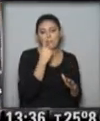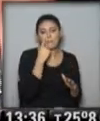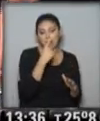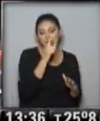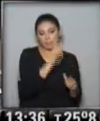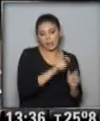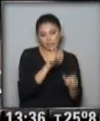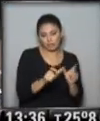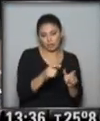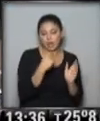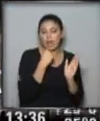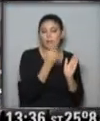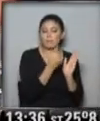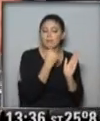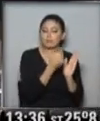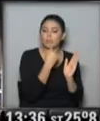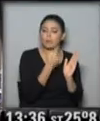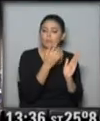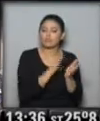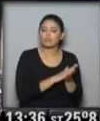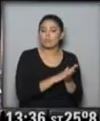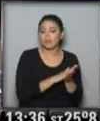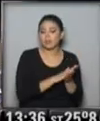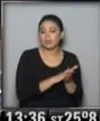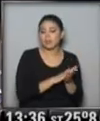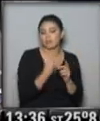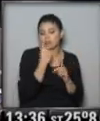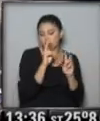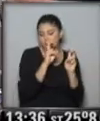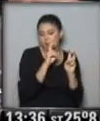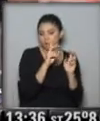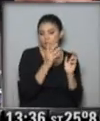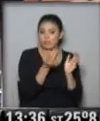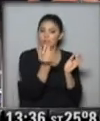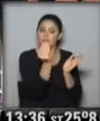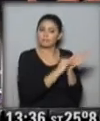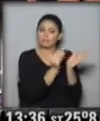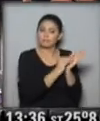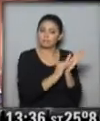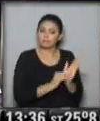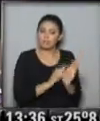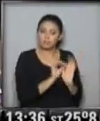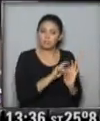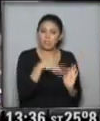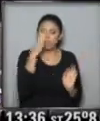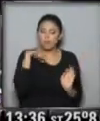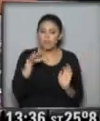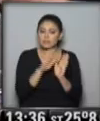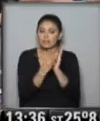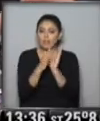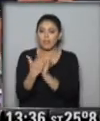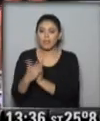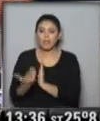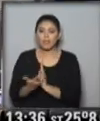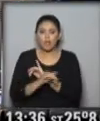inducen a la respuesta sobre un determinado tema y en base a eso los titulares de los diarios cae la